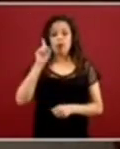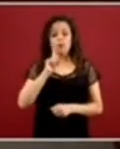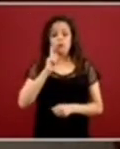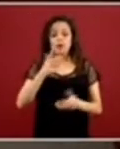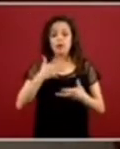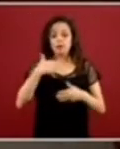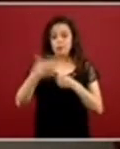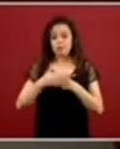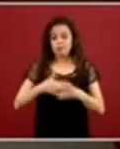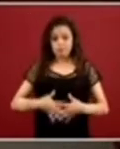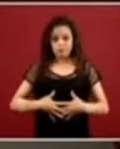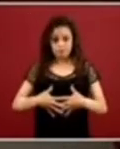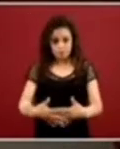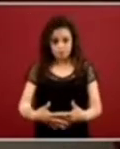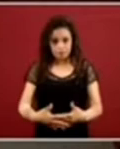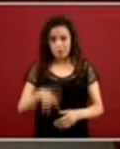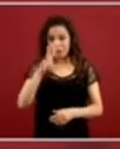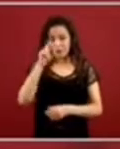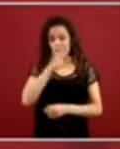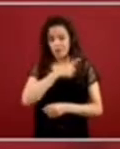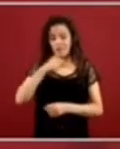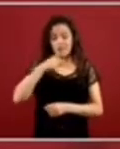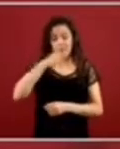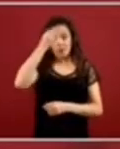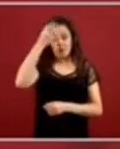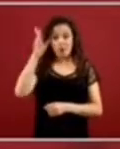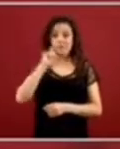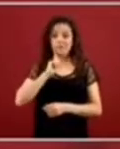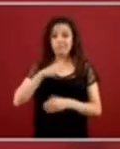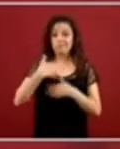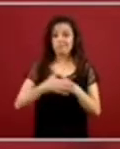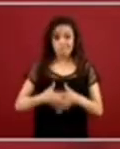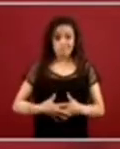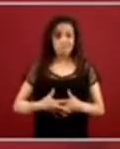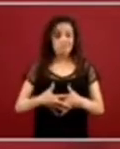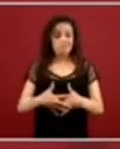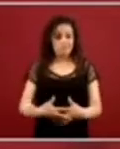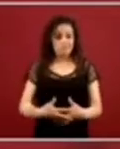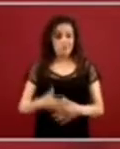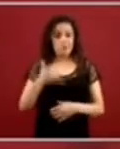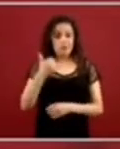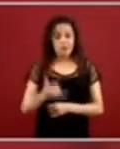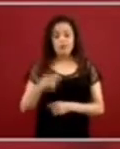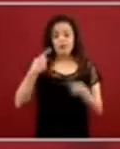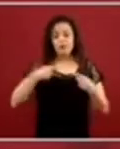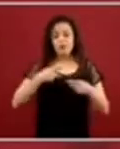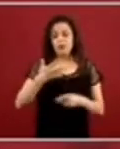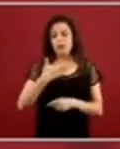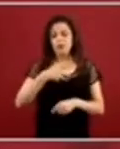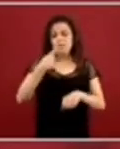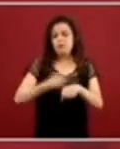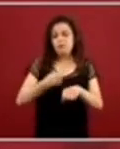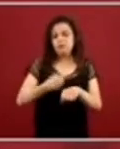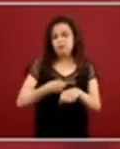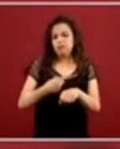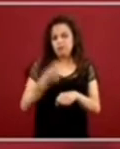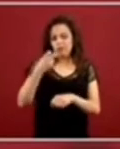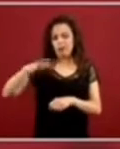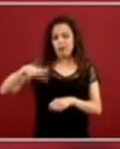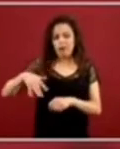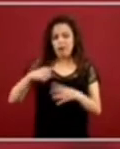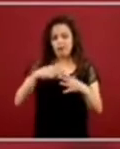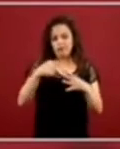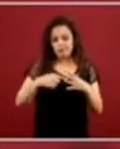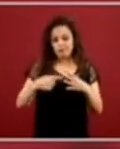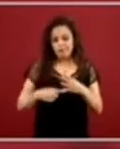se nos olviden, las mujeres embarazadas y personas que tienen ciertas enfermedades crónicas, que son precisamente las que cada